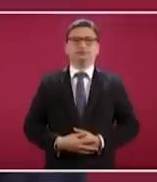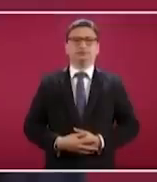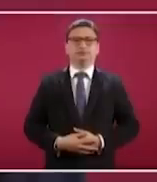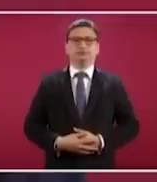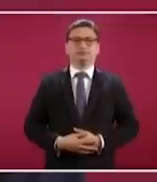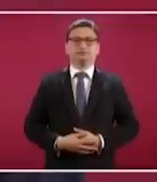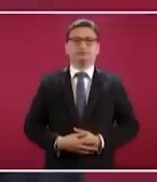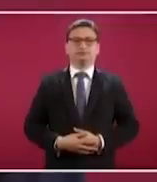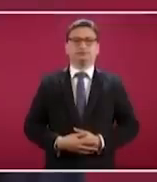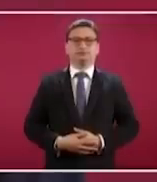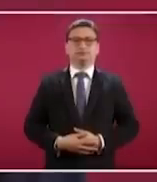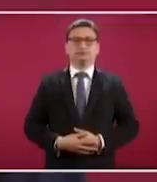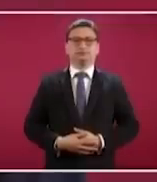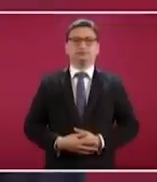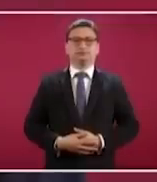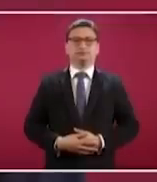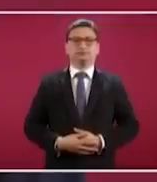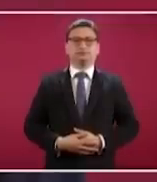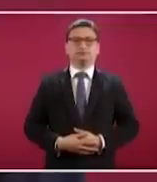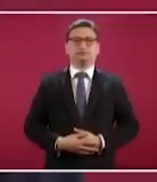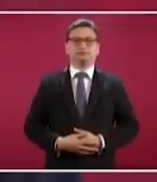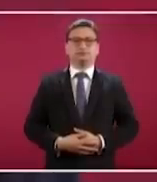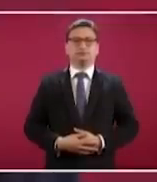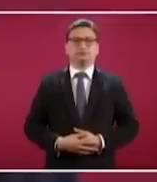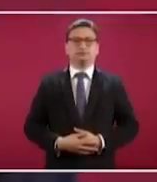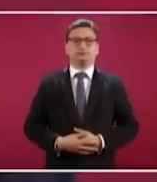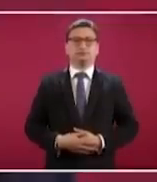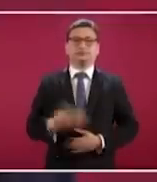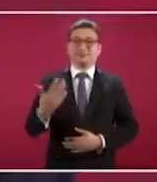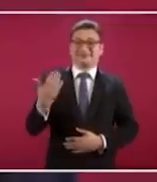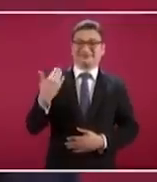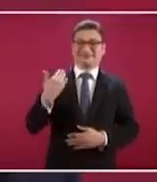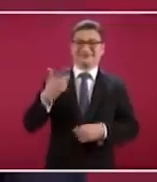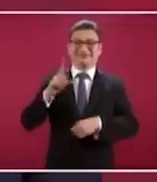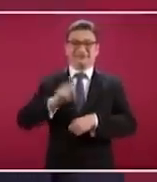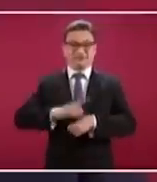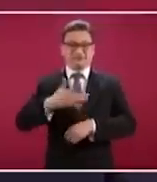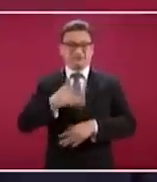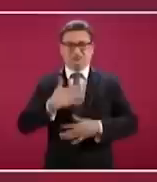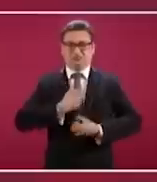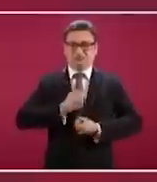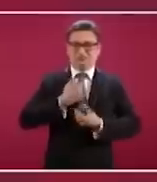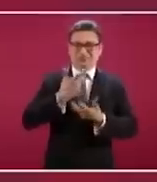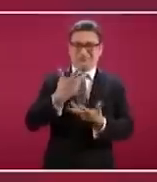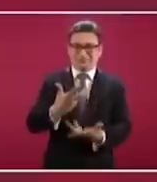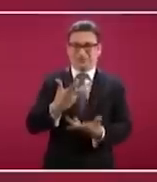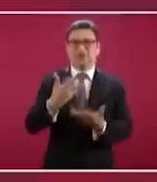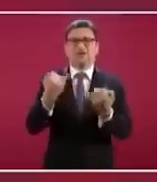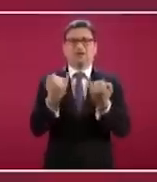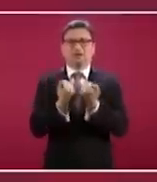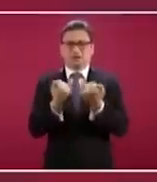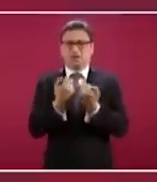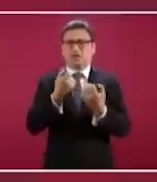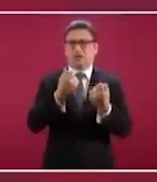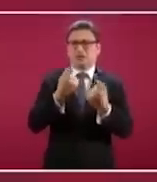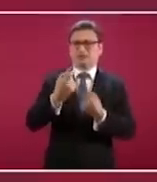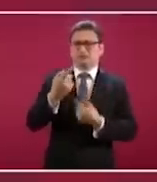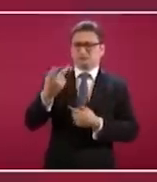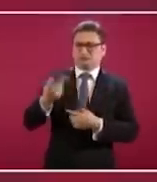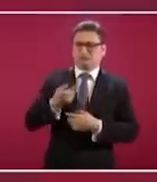manifestaron, que se expresaron en los últimos días, incluida el planteamiento, la